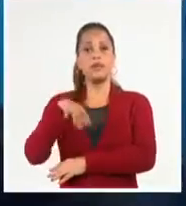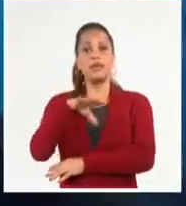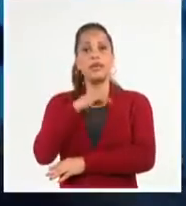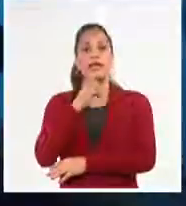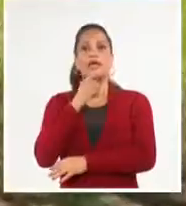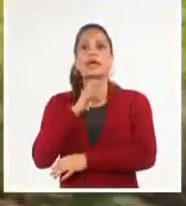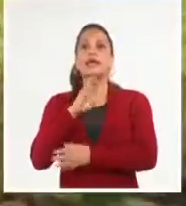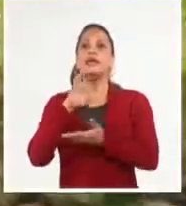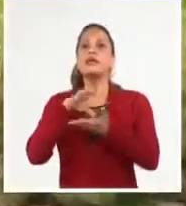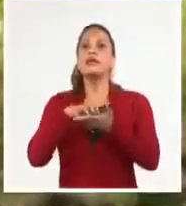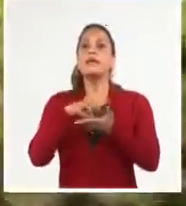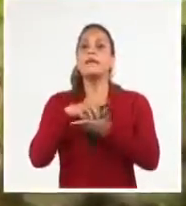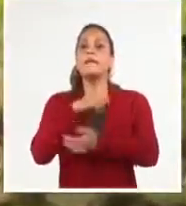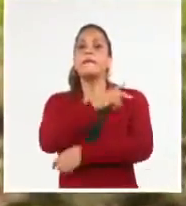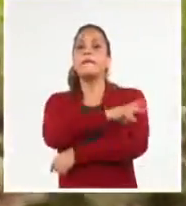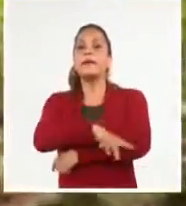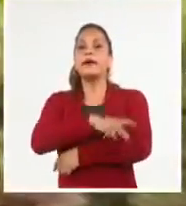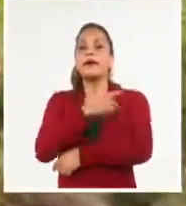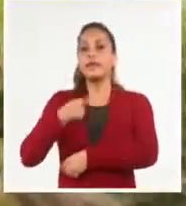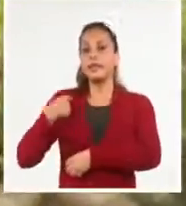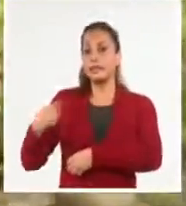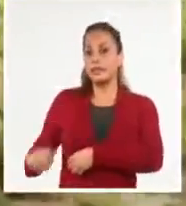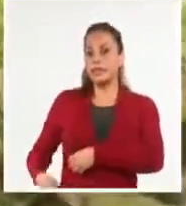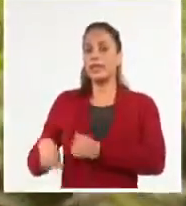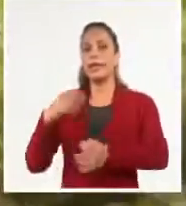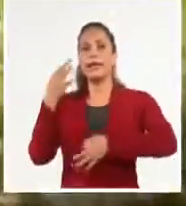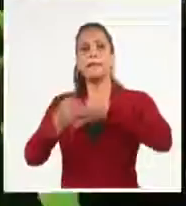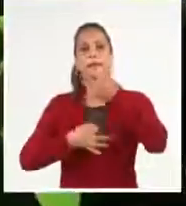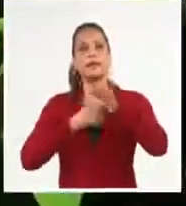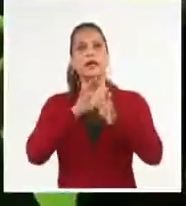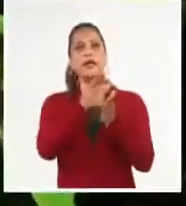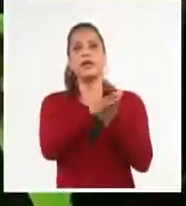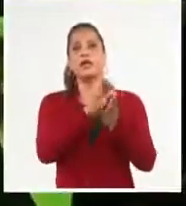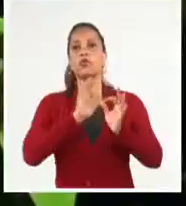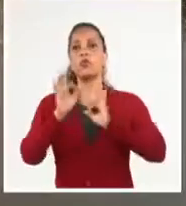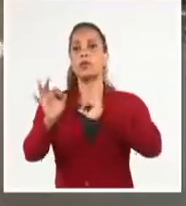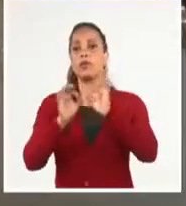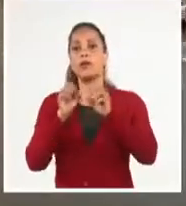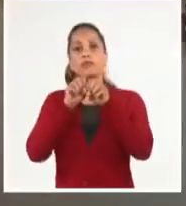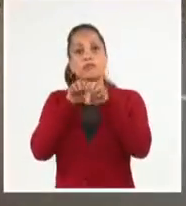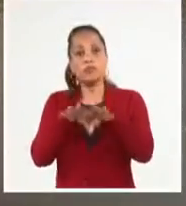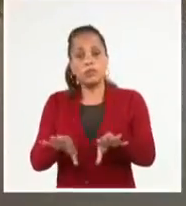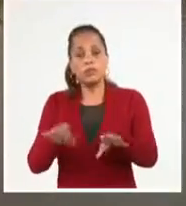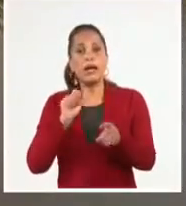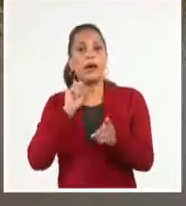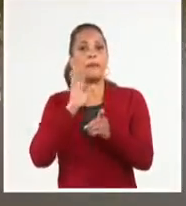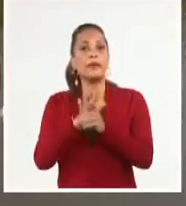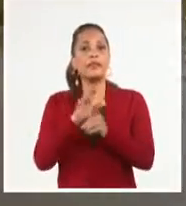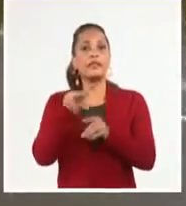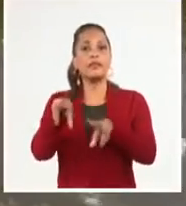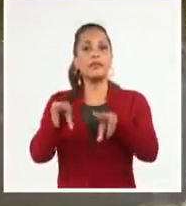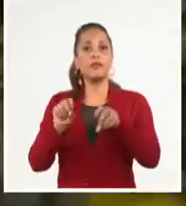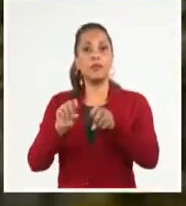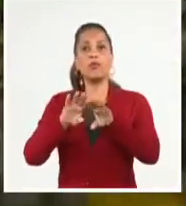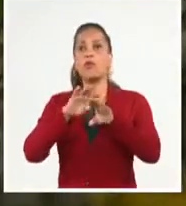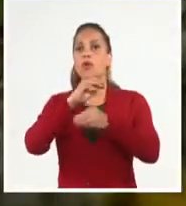Kunming, China, aspira a que la labor de conservación de la biodiversidad a partir del nuevo marco